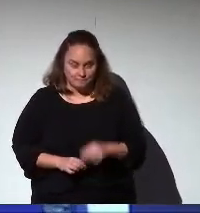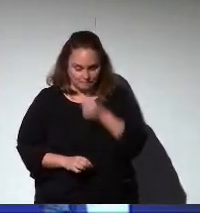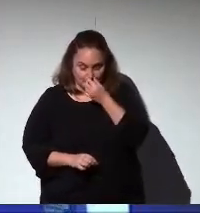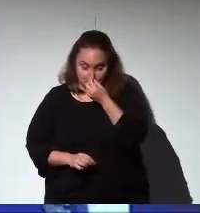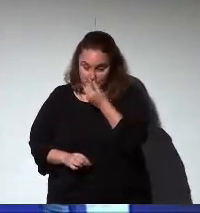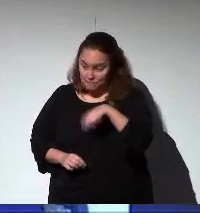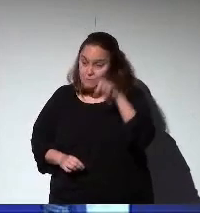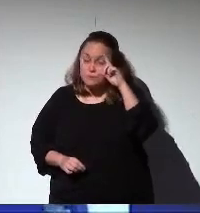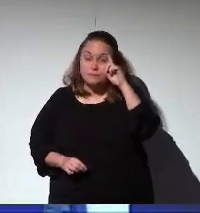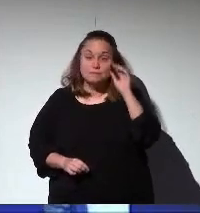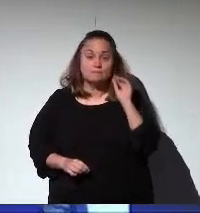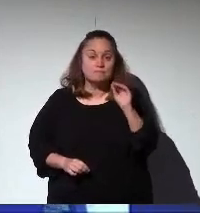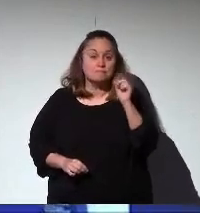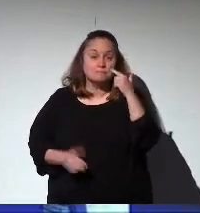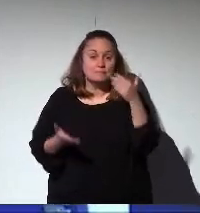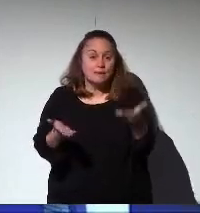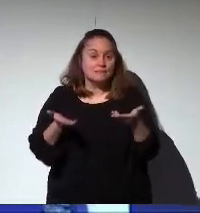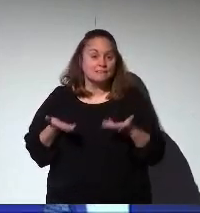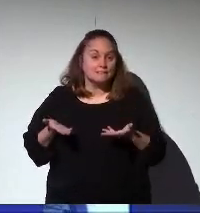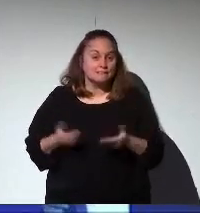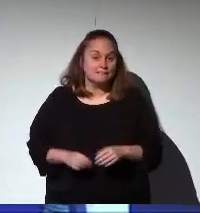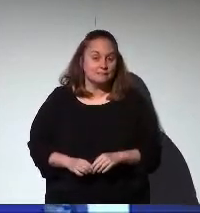No sé si nos ayudan.